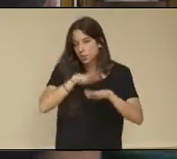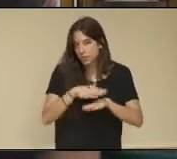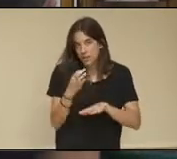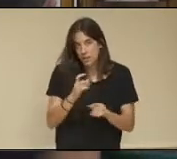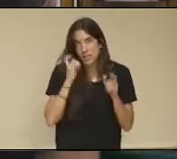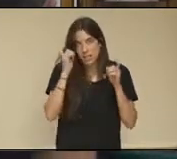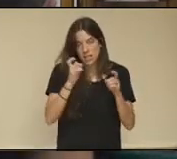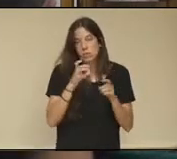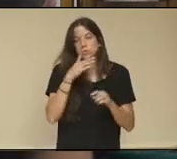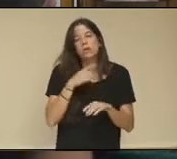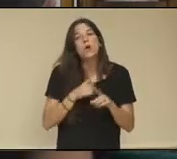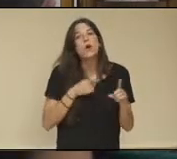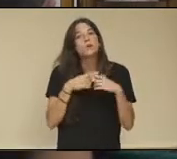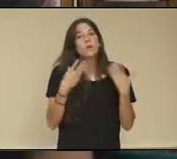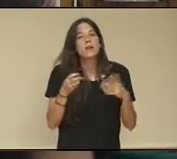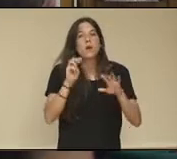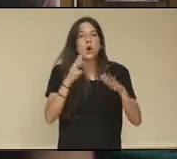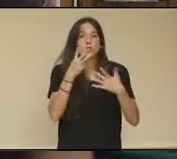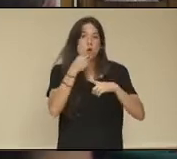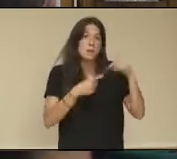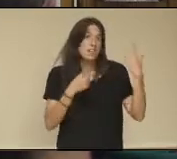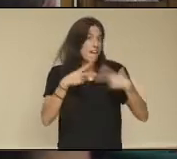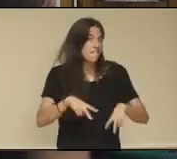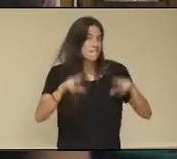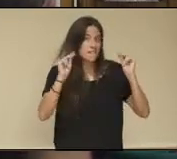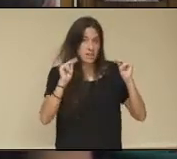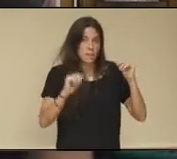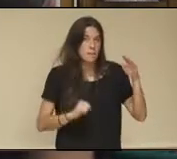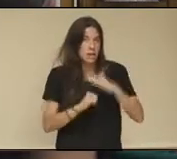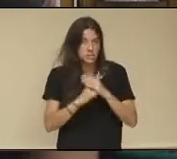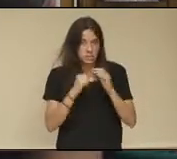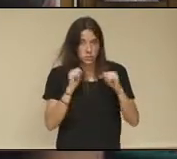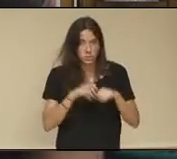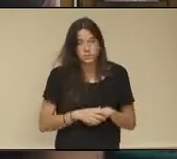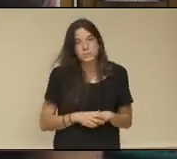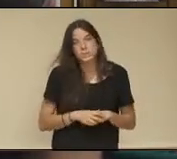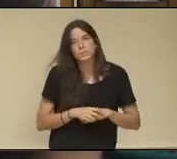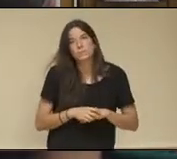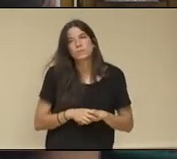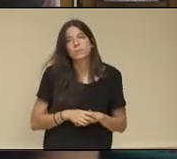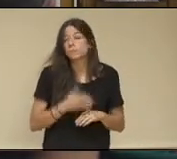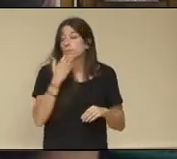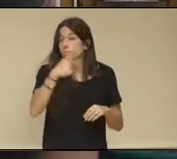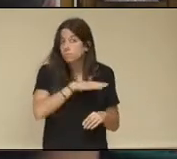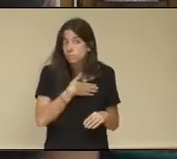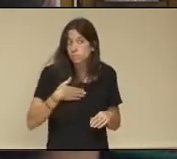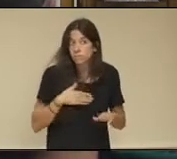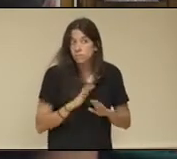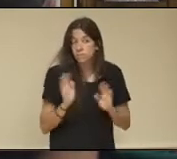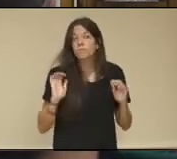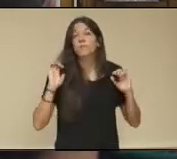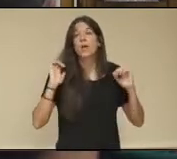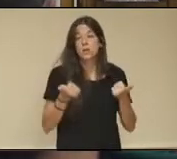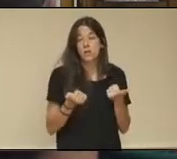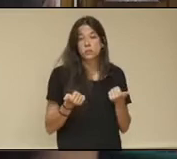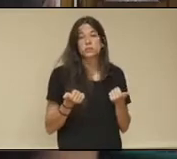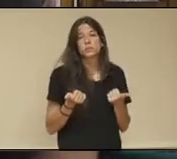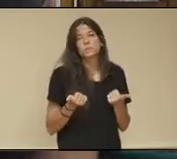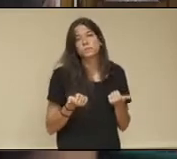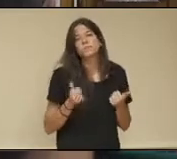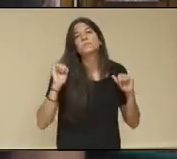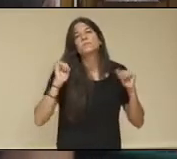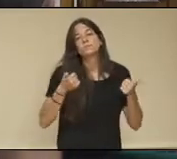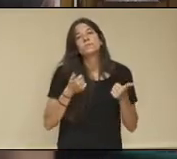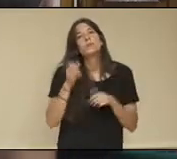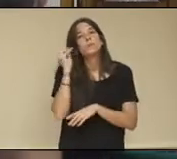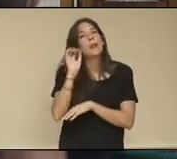las 8:30, como muy tarde, cerraremos el ciclo. Entonces, si os parece ya, vamos a empezar con la primera,